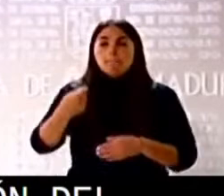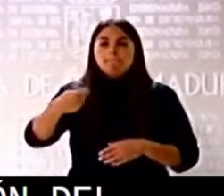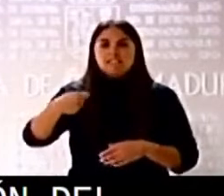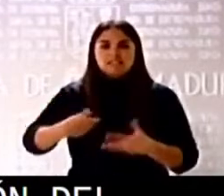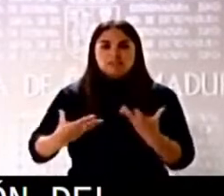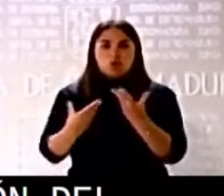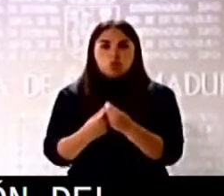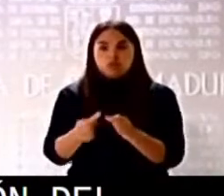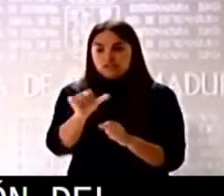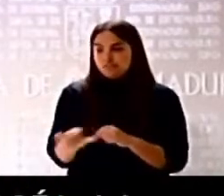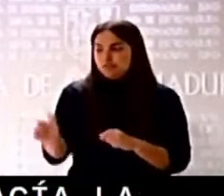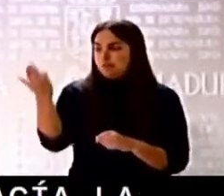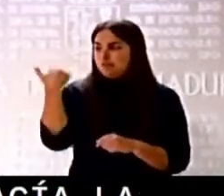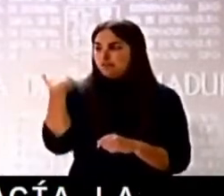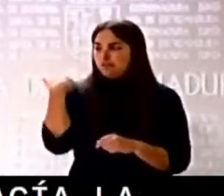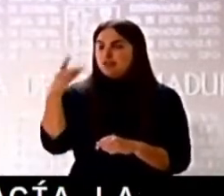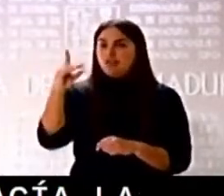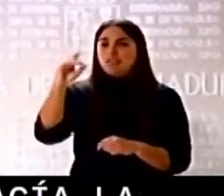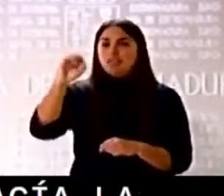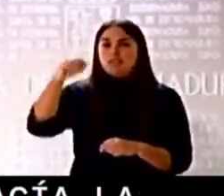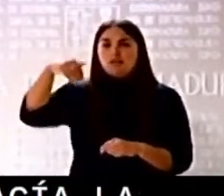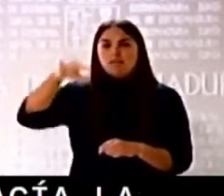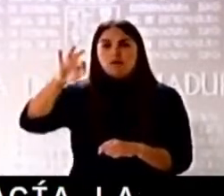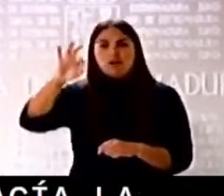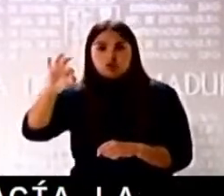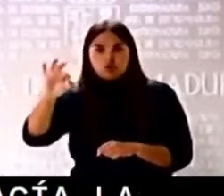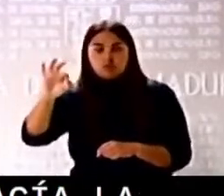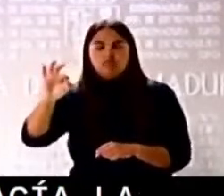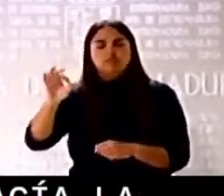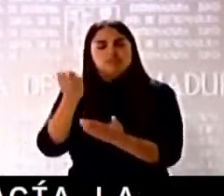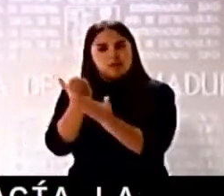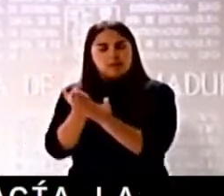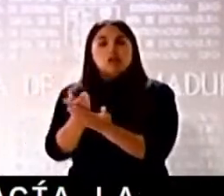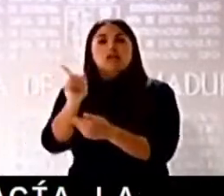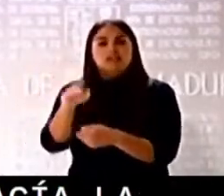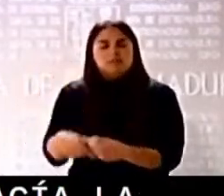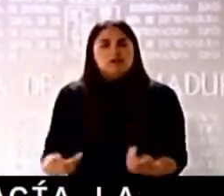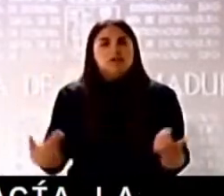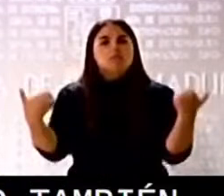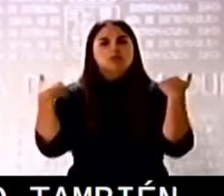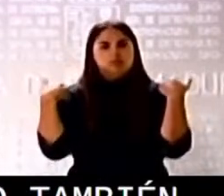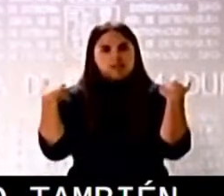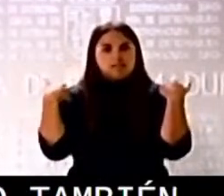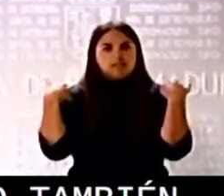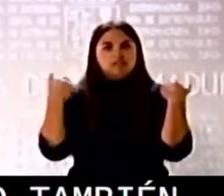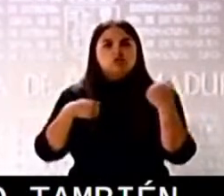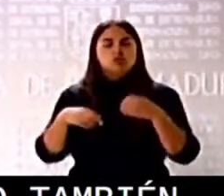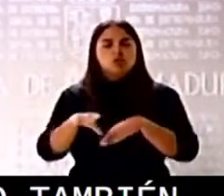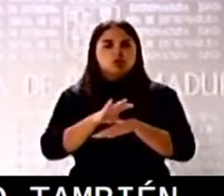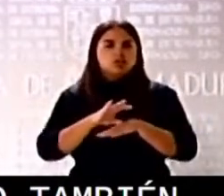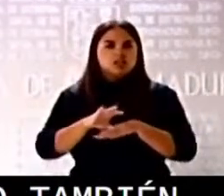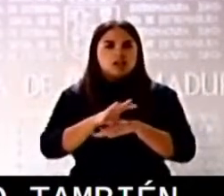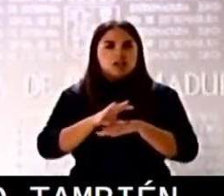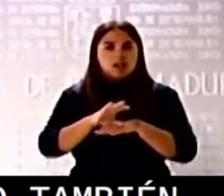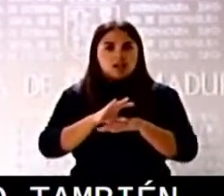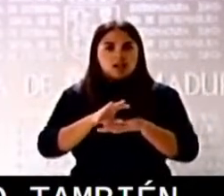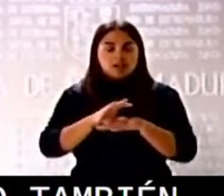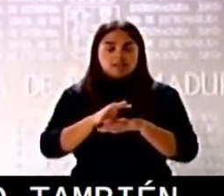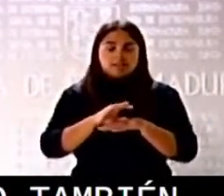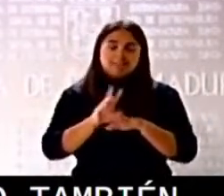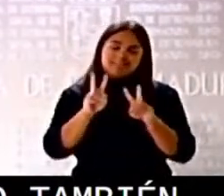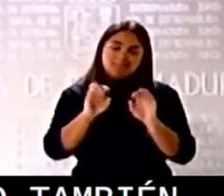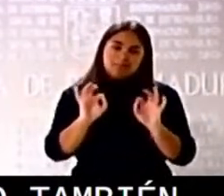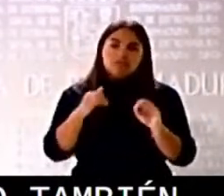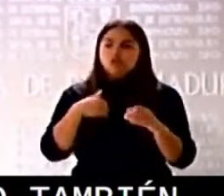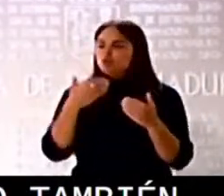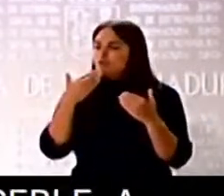Junta hacía la semana pasada, Dámaso Castellote, y quiero también, como responsable consejera de la cosa, agradecerle